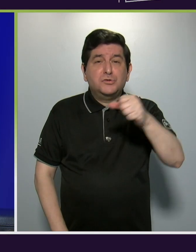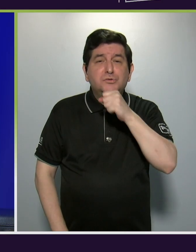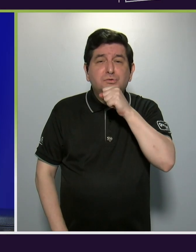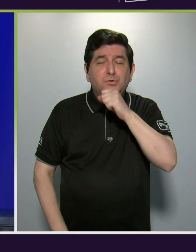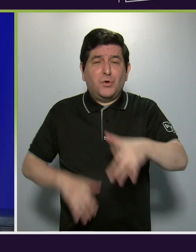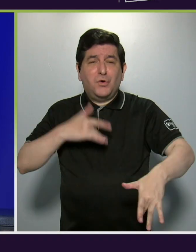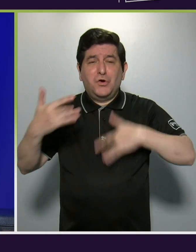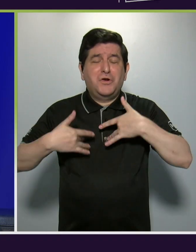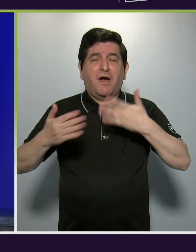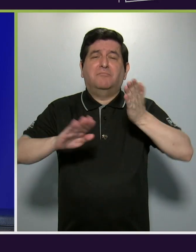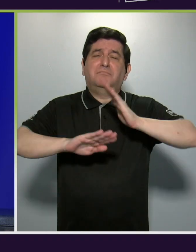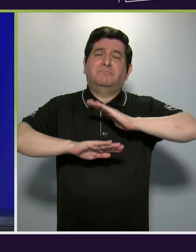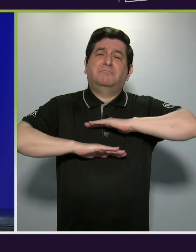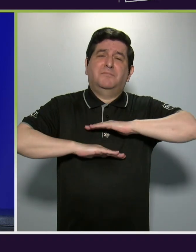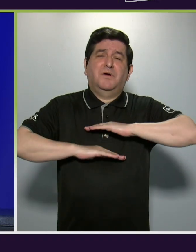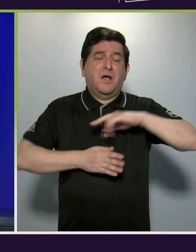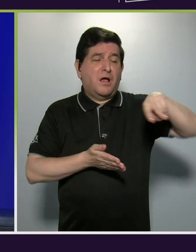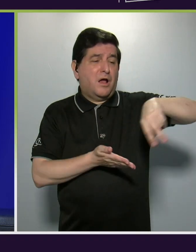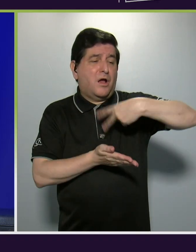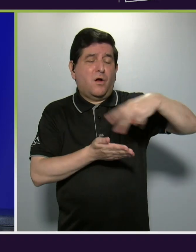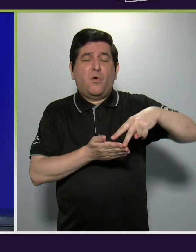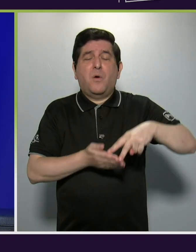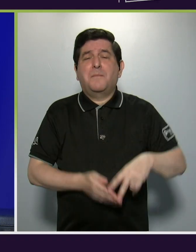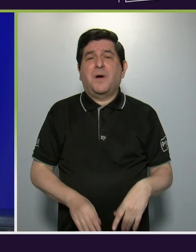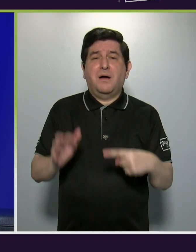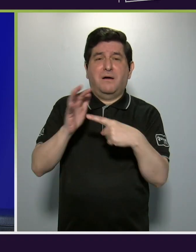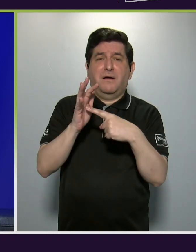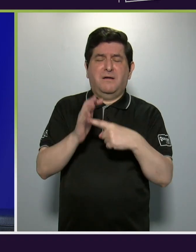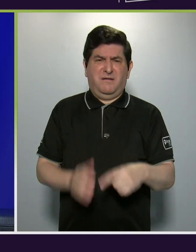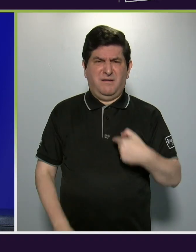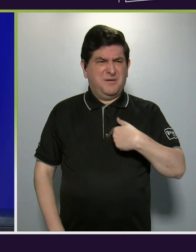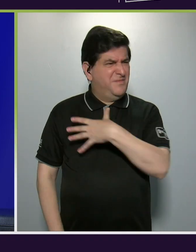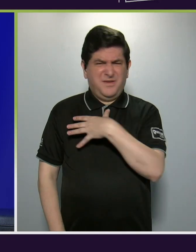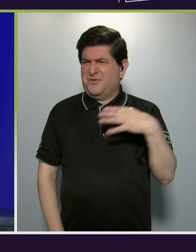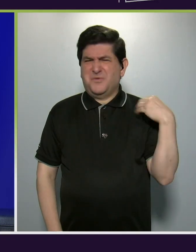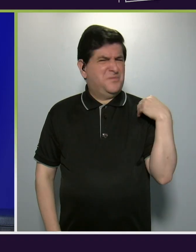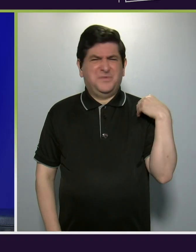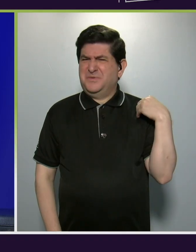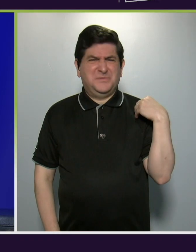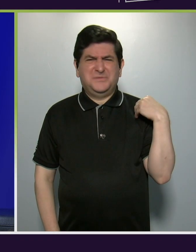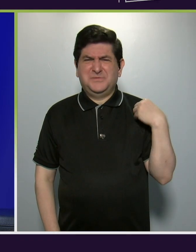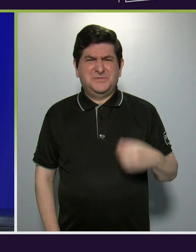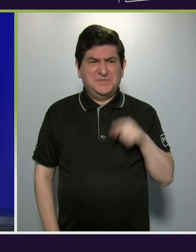sentir satisfecha con bailes folclóricos. Bueno, pero si a mí nunca me ha gustado bailar y